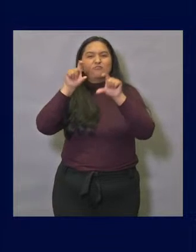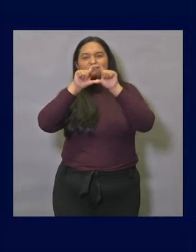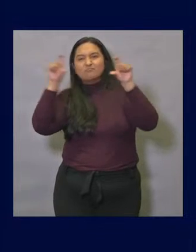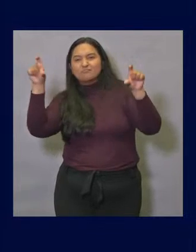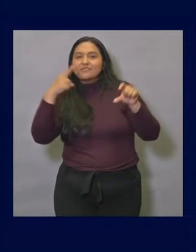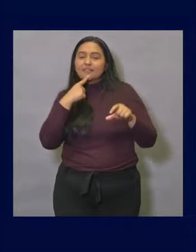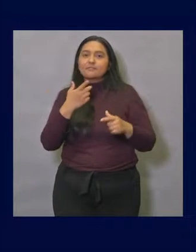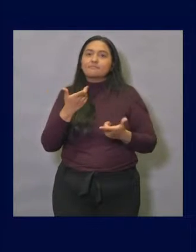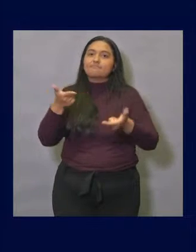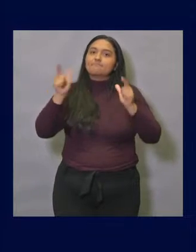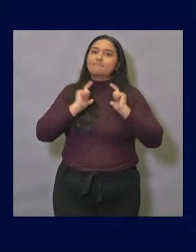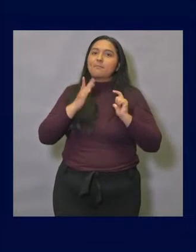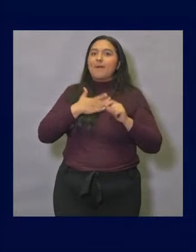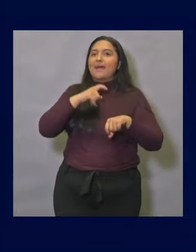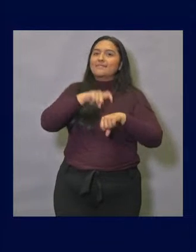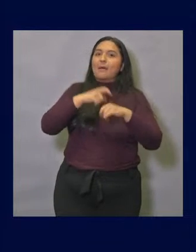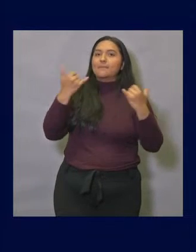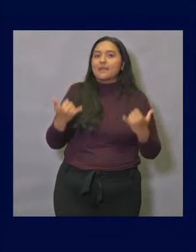slide, please.